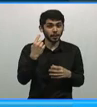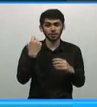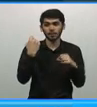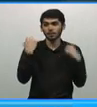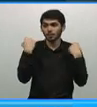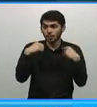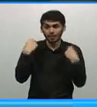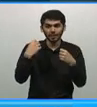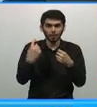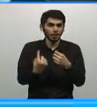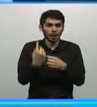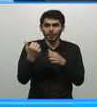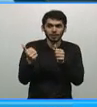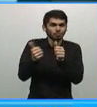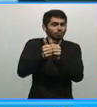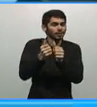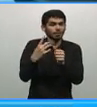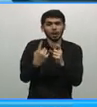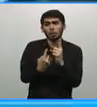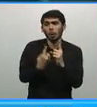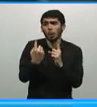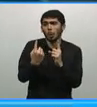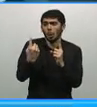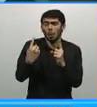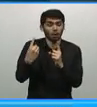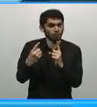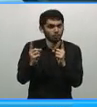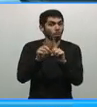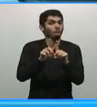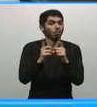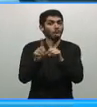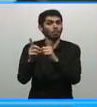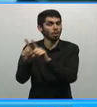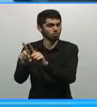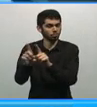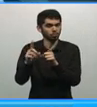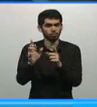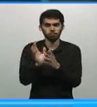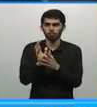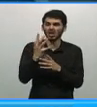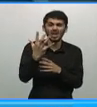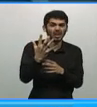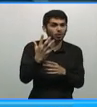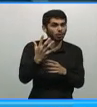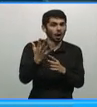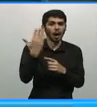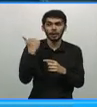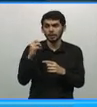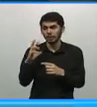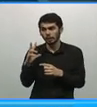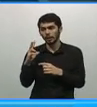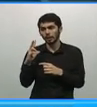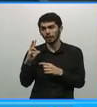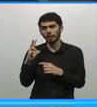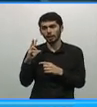FISU y fue difícil que entendieran que después de ser 5 hace 4 años, 31